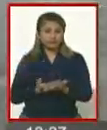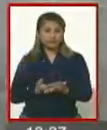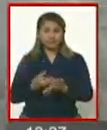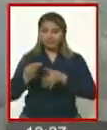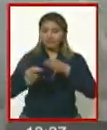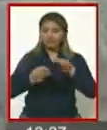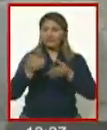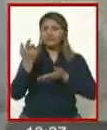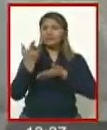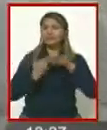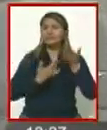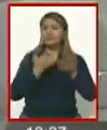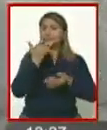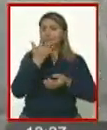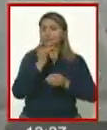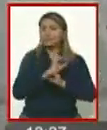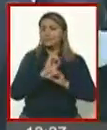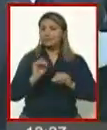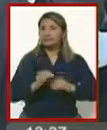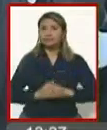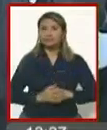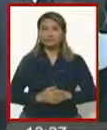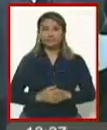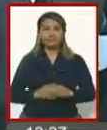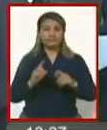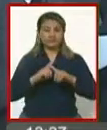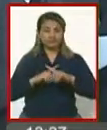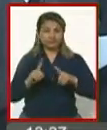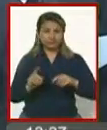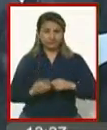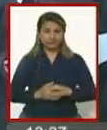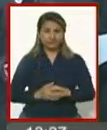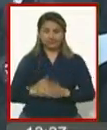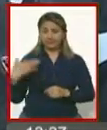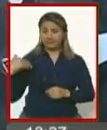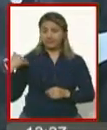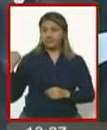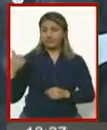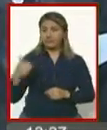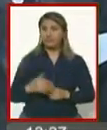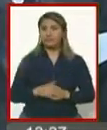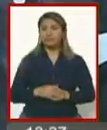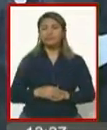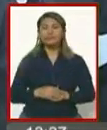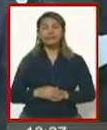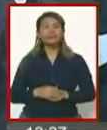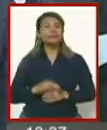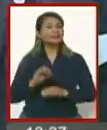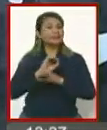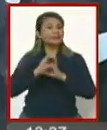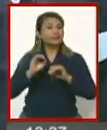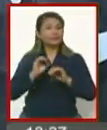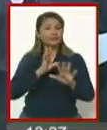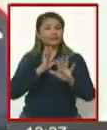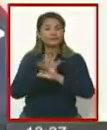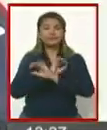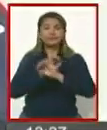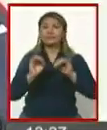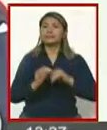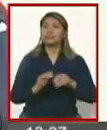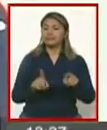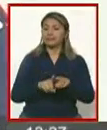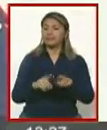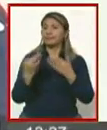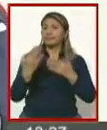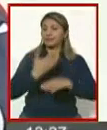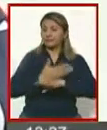nos expliquen qué es lo que ha pasado, nada más. Pero ni el jefe, ni los comandantes, nadie se pronuncia. Ellos